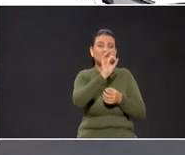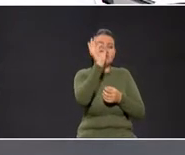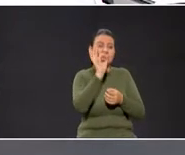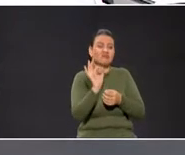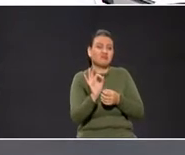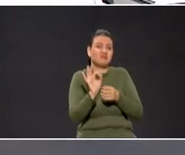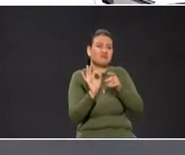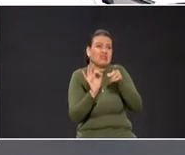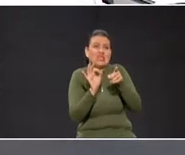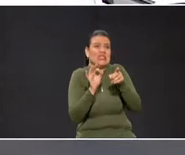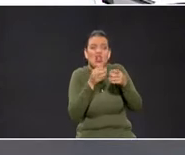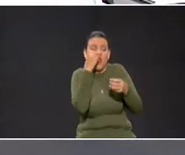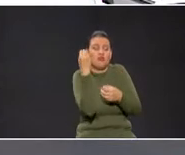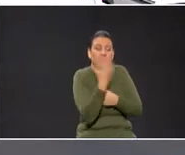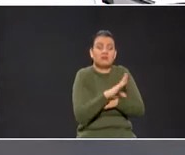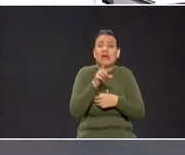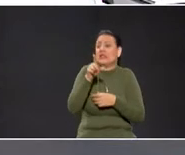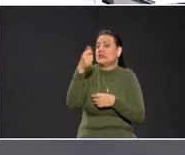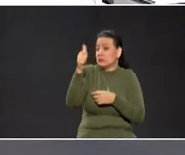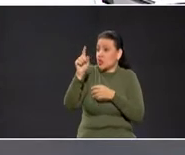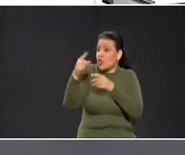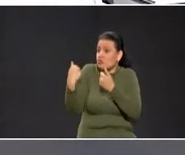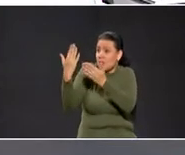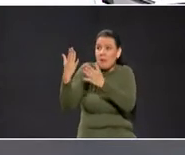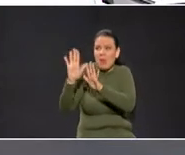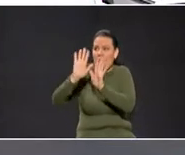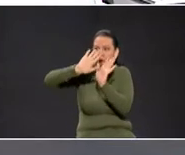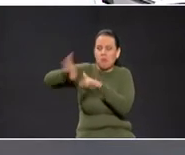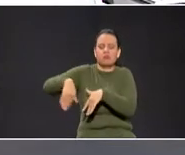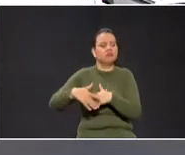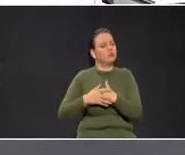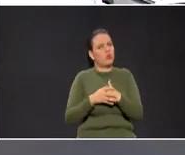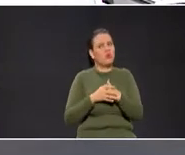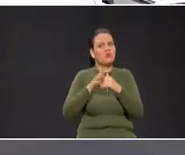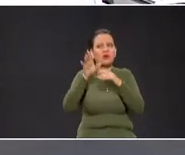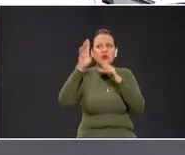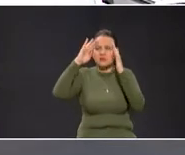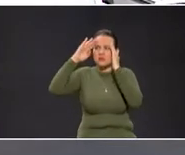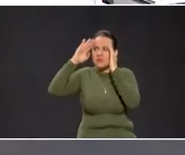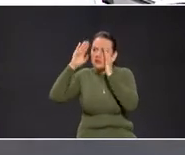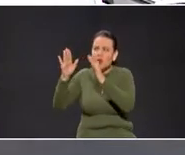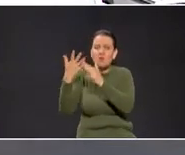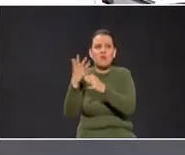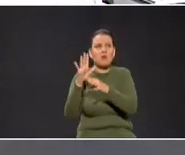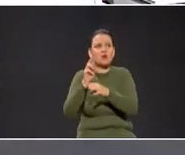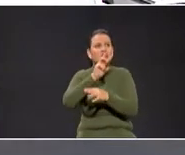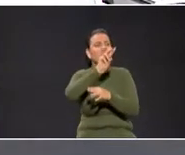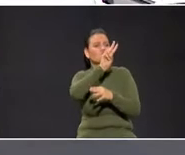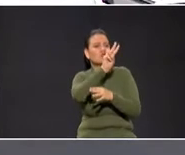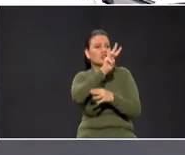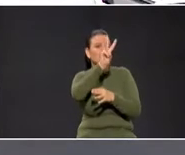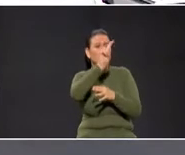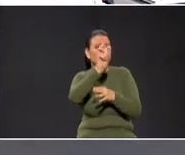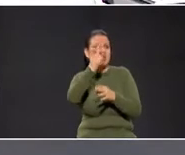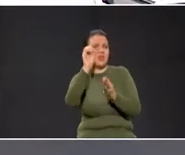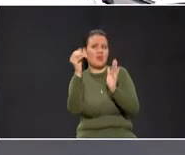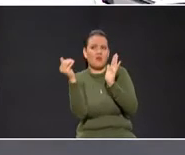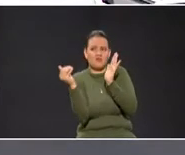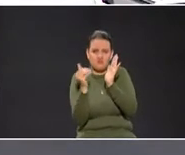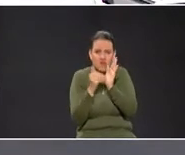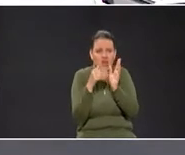utilizable al utilizar estos recursos podremos generar 280 mil empleos para la ciudad